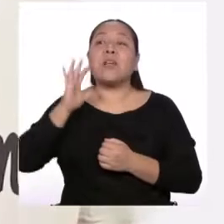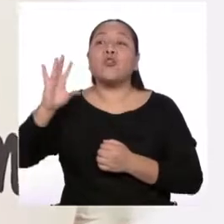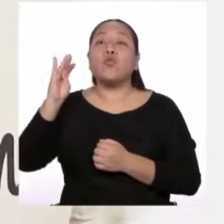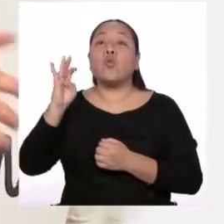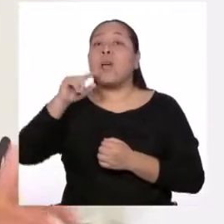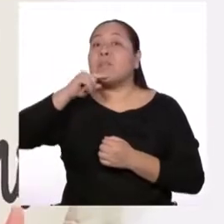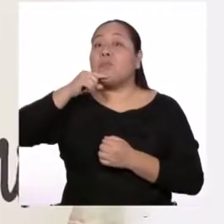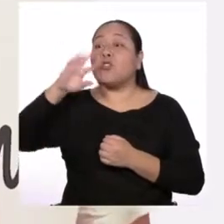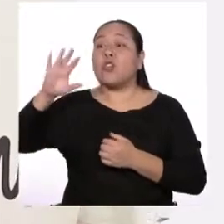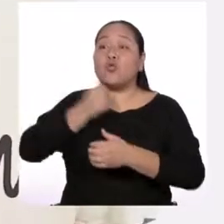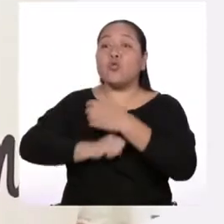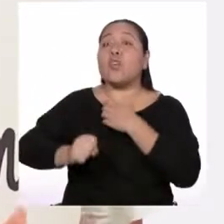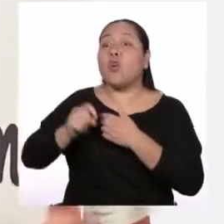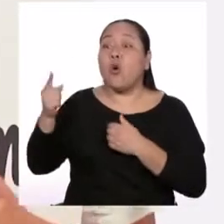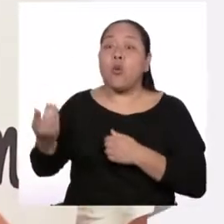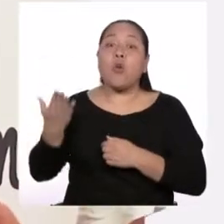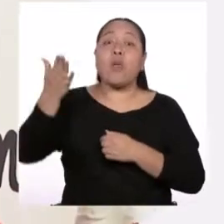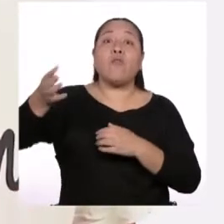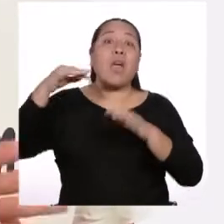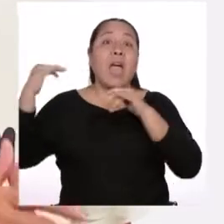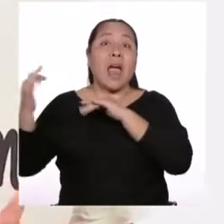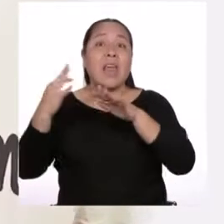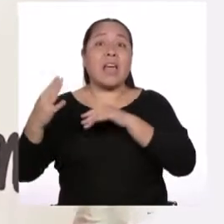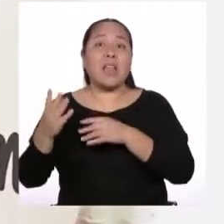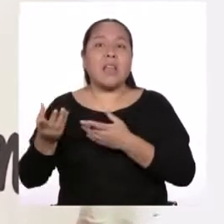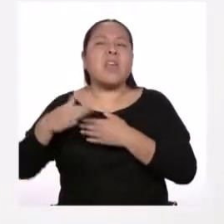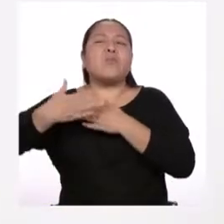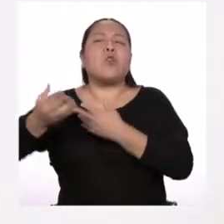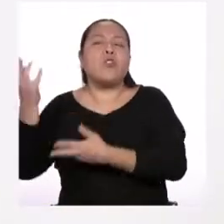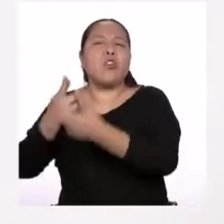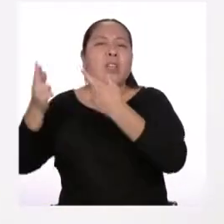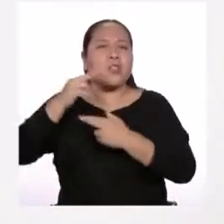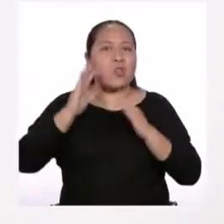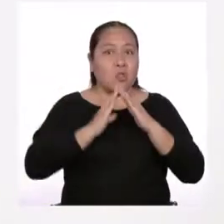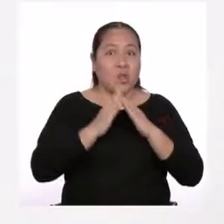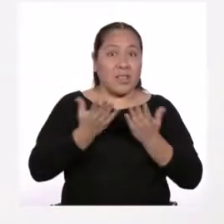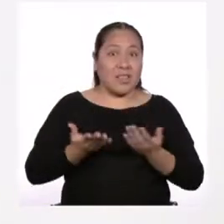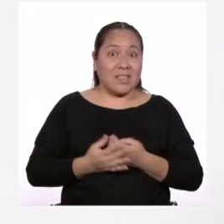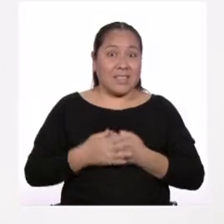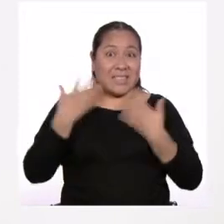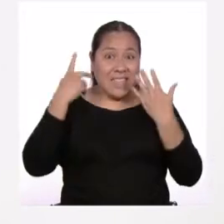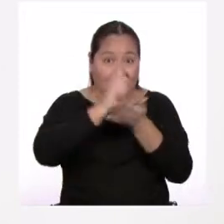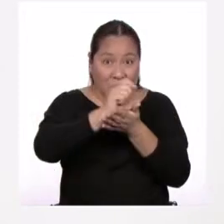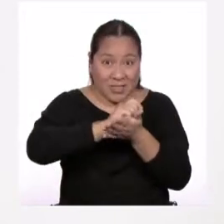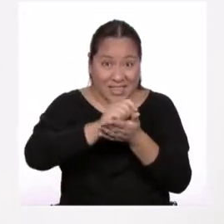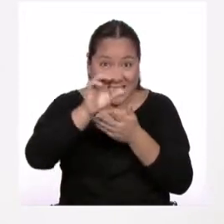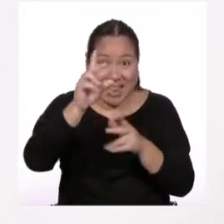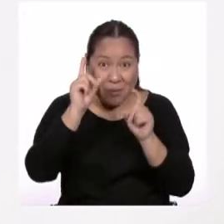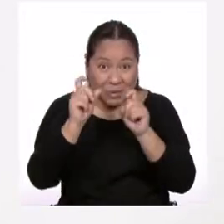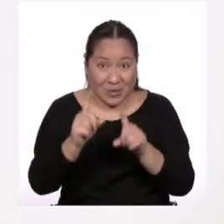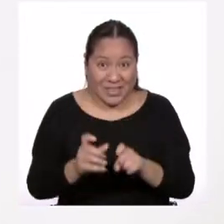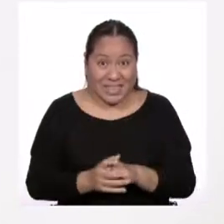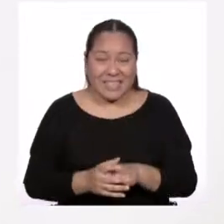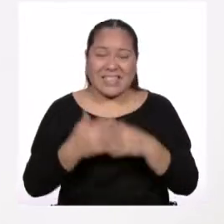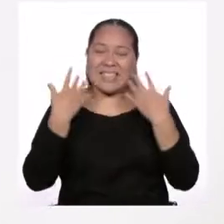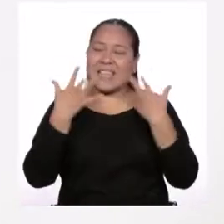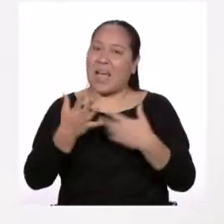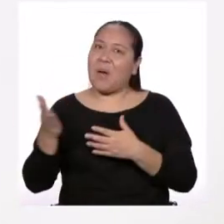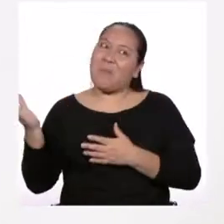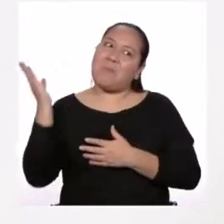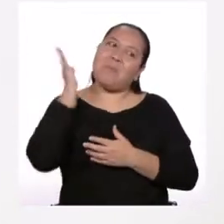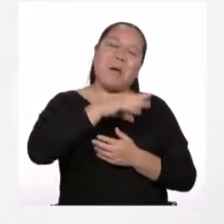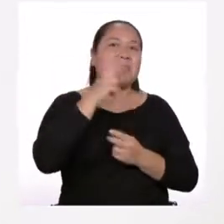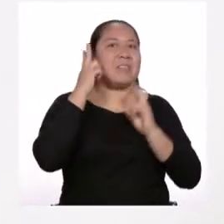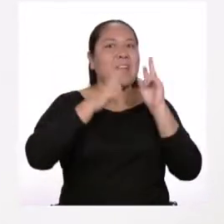Odiseo mientras él estaba en la guerra y luego cuando regresó a casa? ¿Ya notaron todas las preguntas? Entonces vamos con